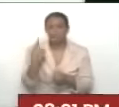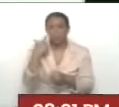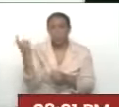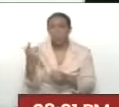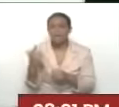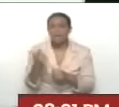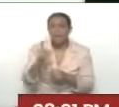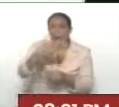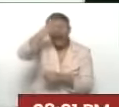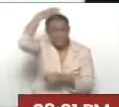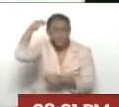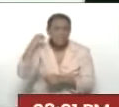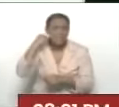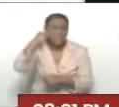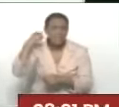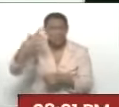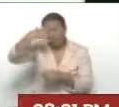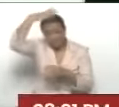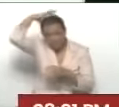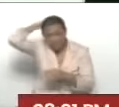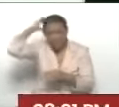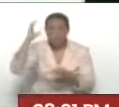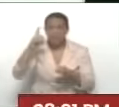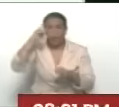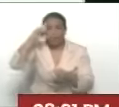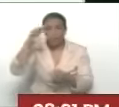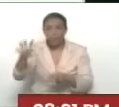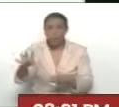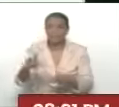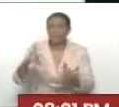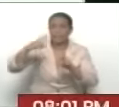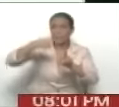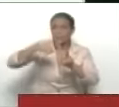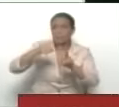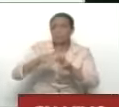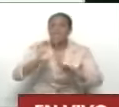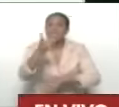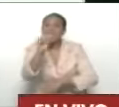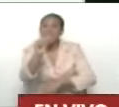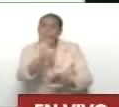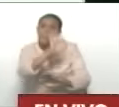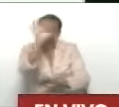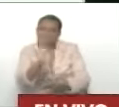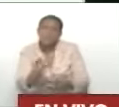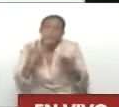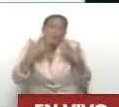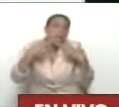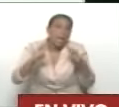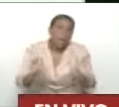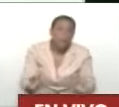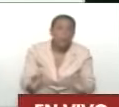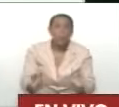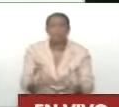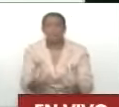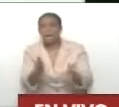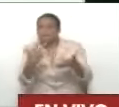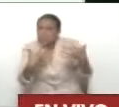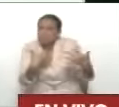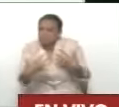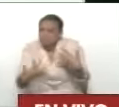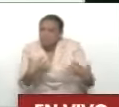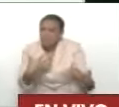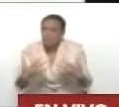Ñañez. Yo le decía, de ese 16%, por lo menos el 10% va a votar. O sea que hay disposición